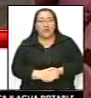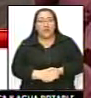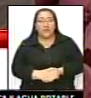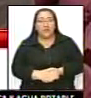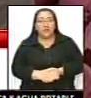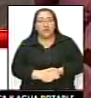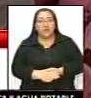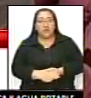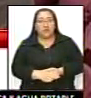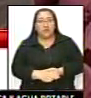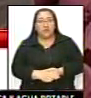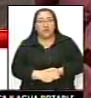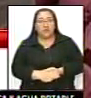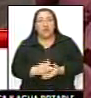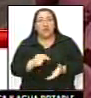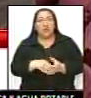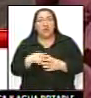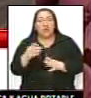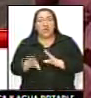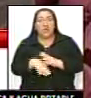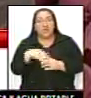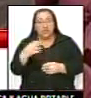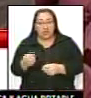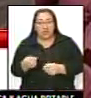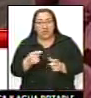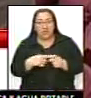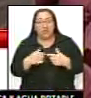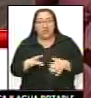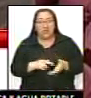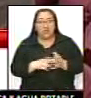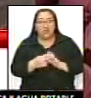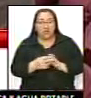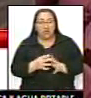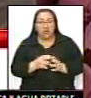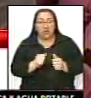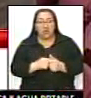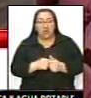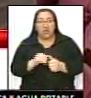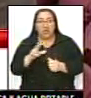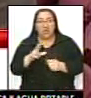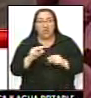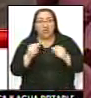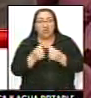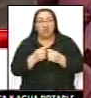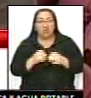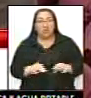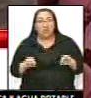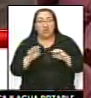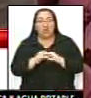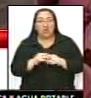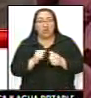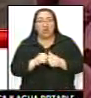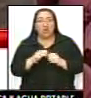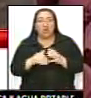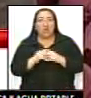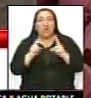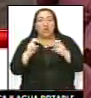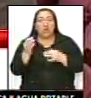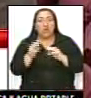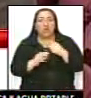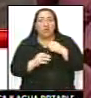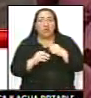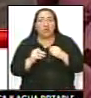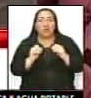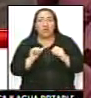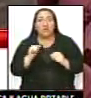endeudamiento externo. Y además está ya focalizado para tres sectores importantes, como es principalmente para los sectores económicos y